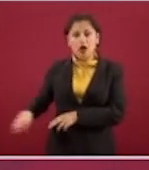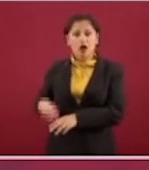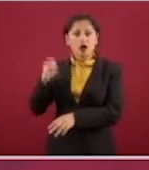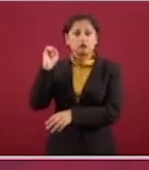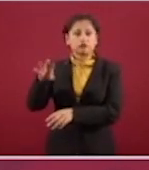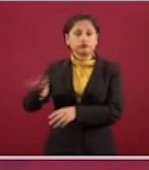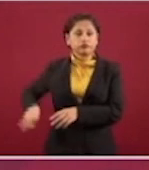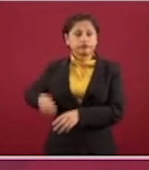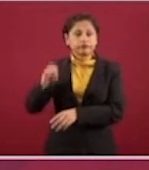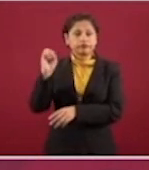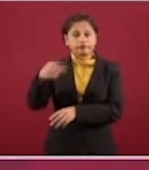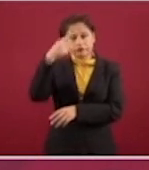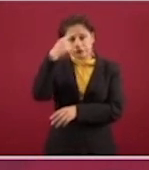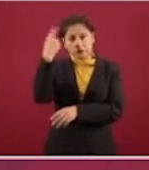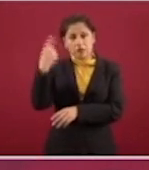porque